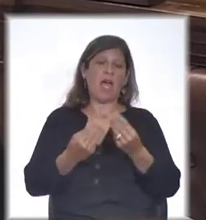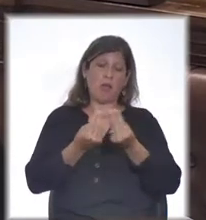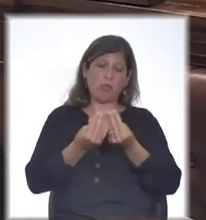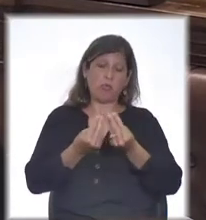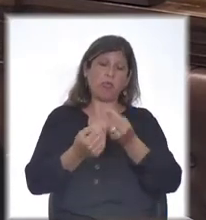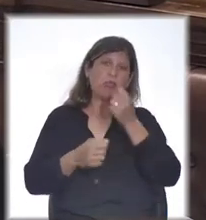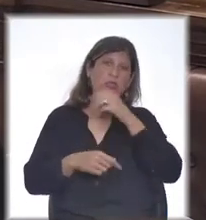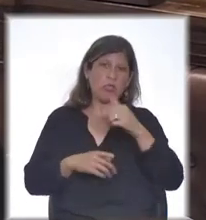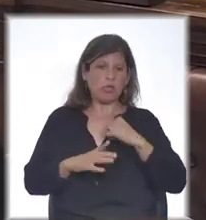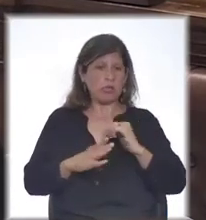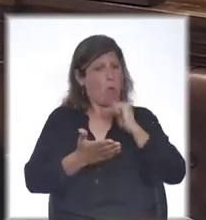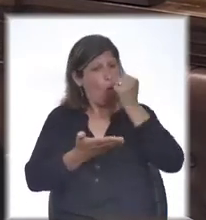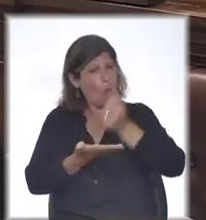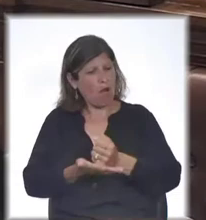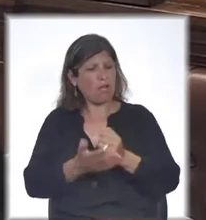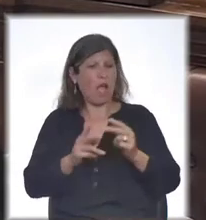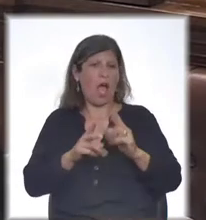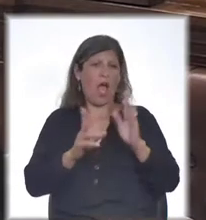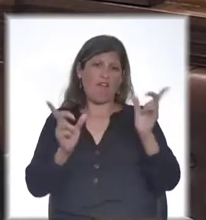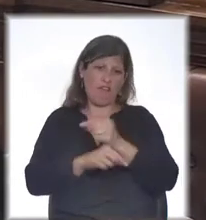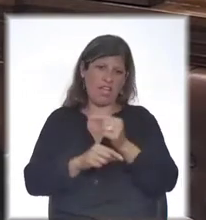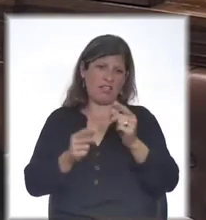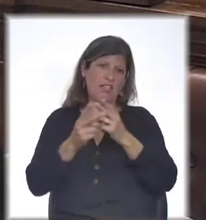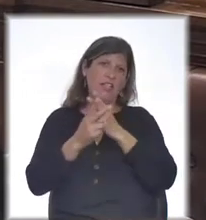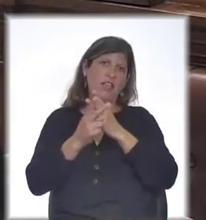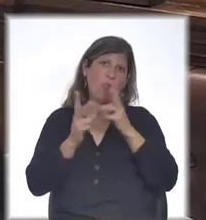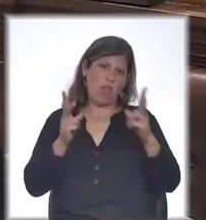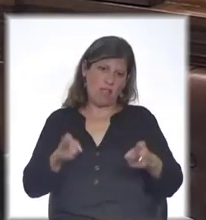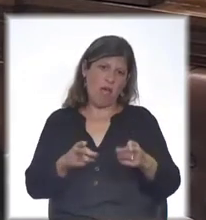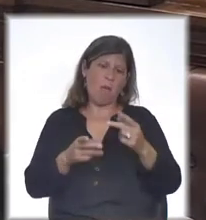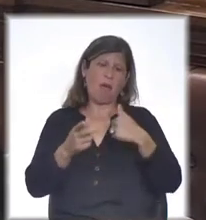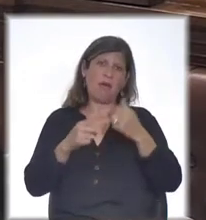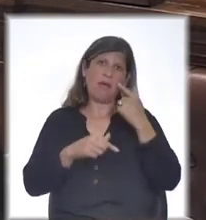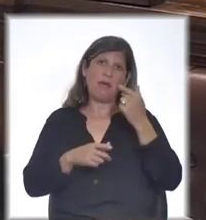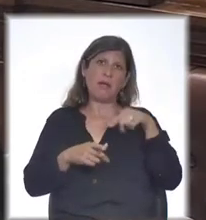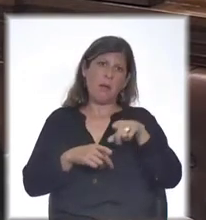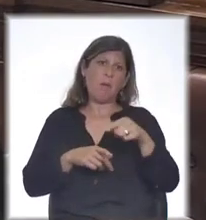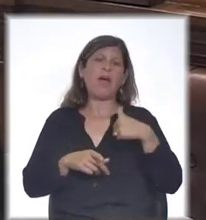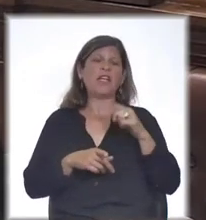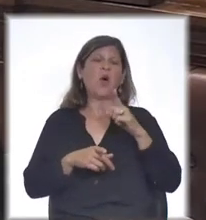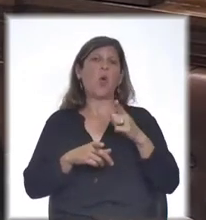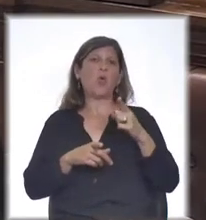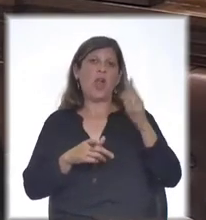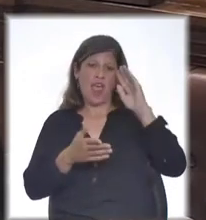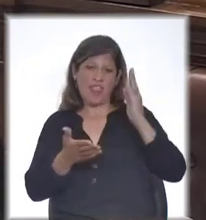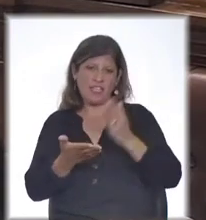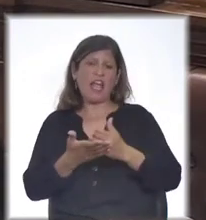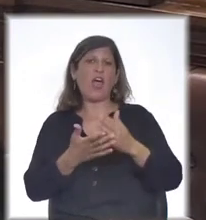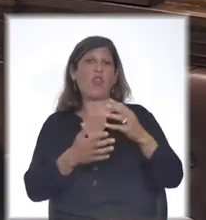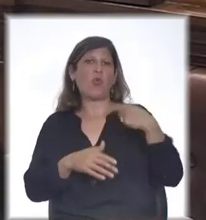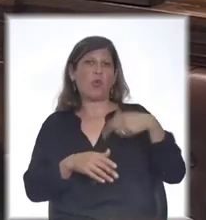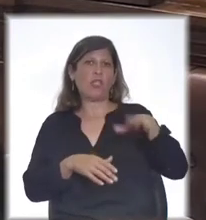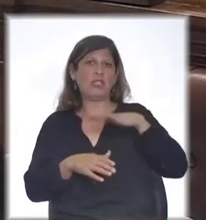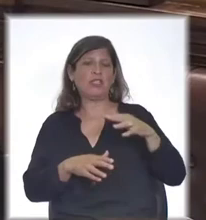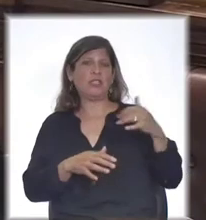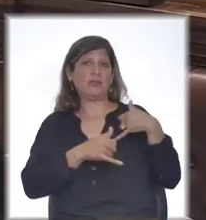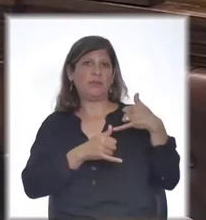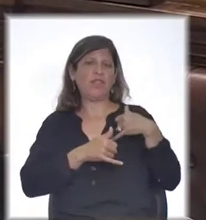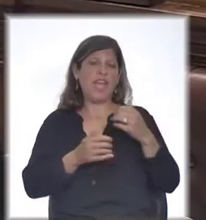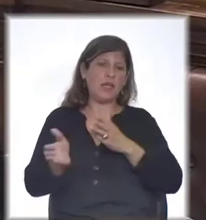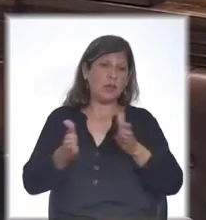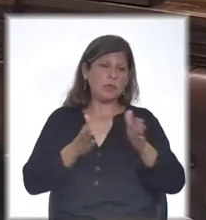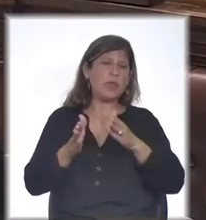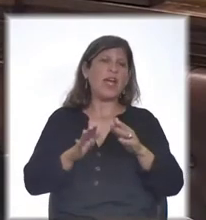de una etapa, al que la llaman ensayo fundacional de la dictadura cívico-militar, que se extendió entre los años 76 y el